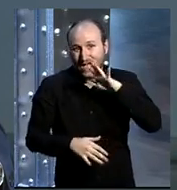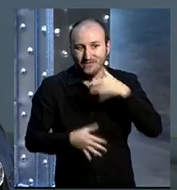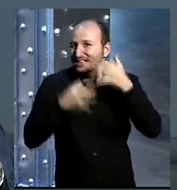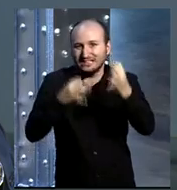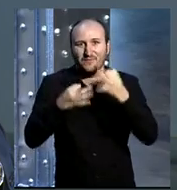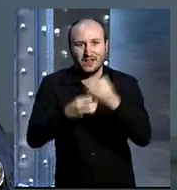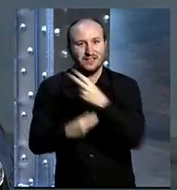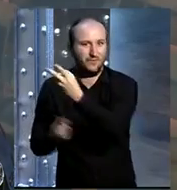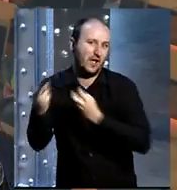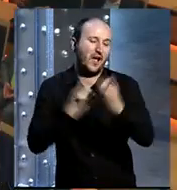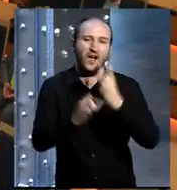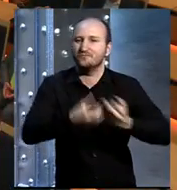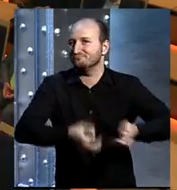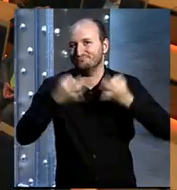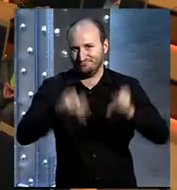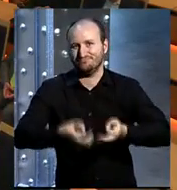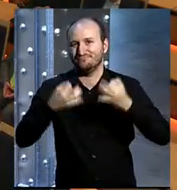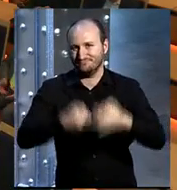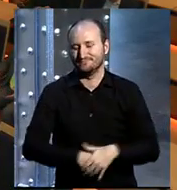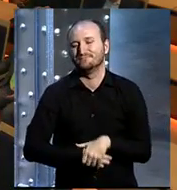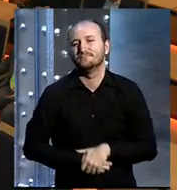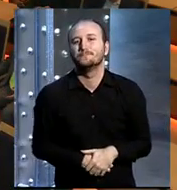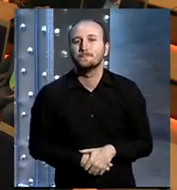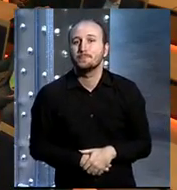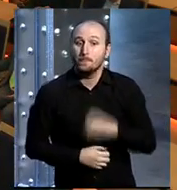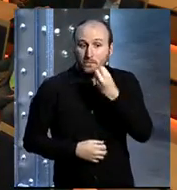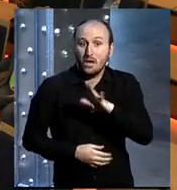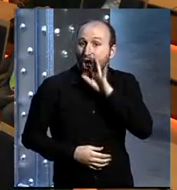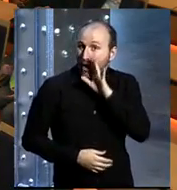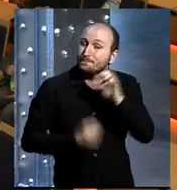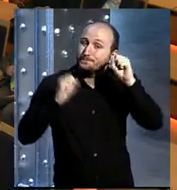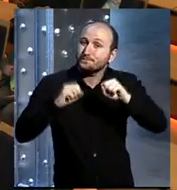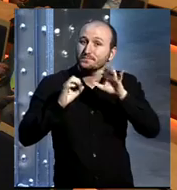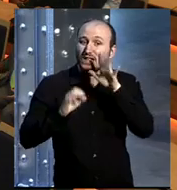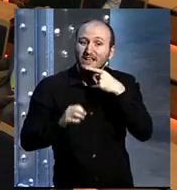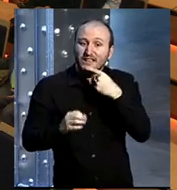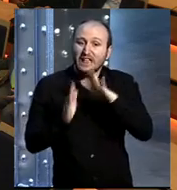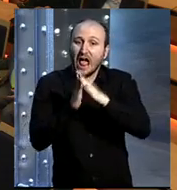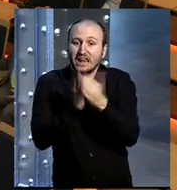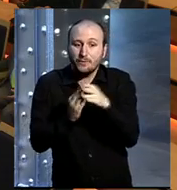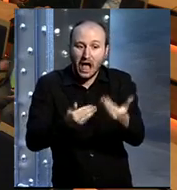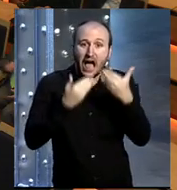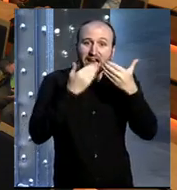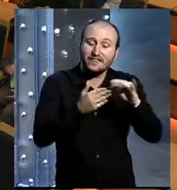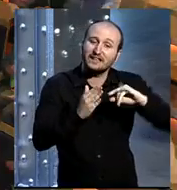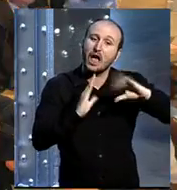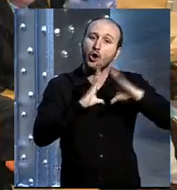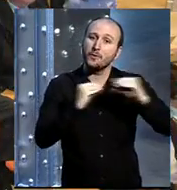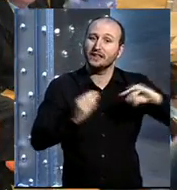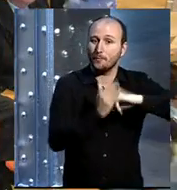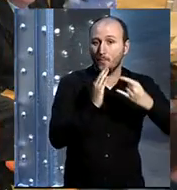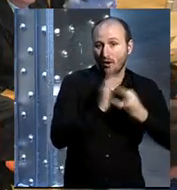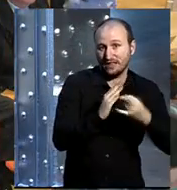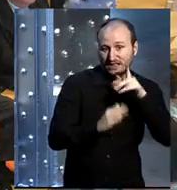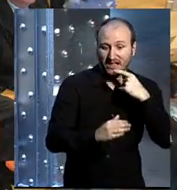acompañáis en definitiva en este acto, ¿no? Como decía, este es un libro que es fruto de la colaboración entre la Universidad Politécnica y Telefónica.